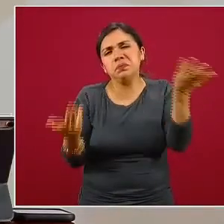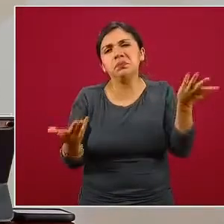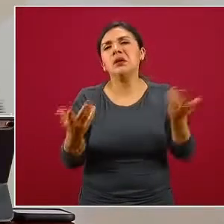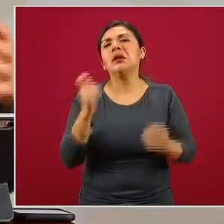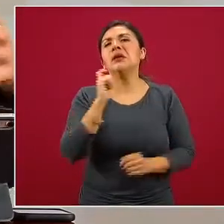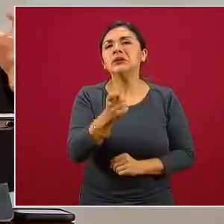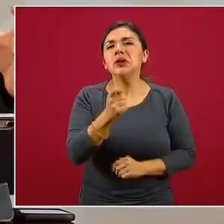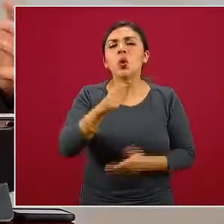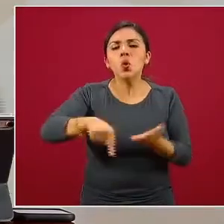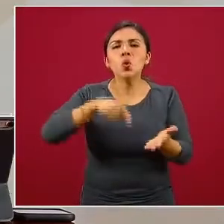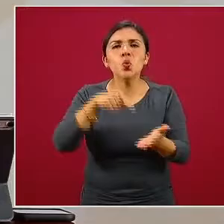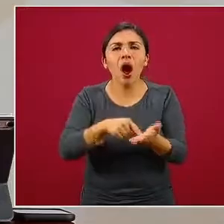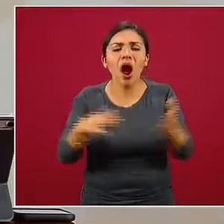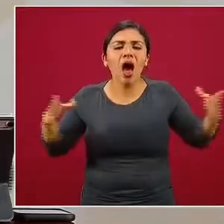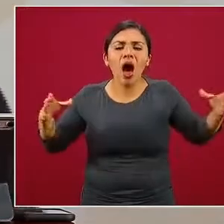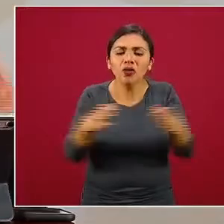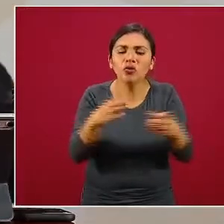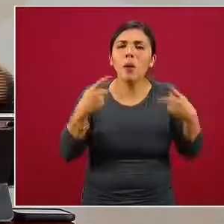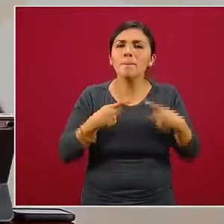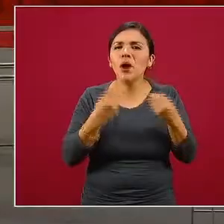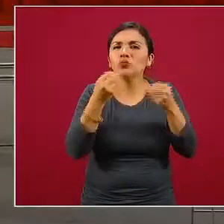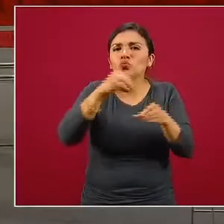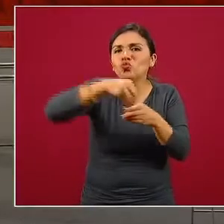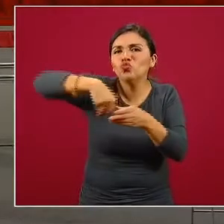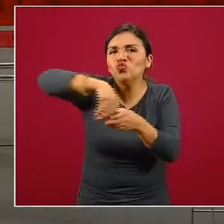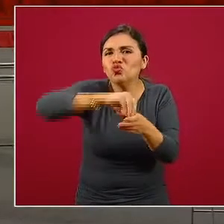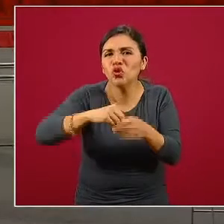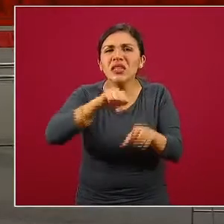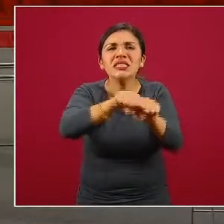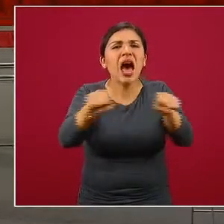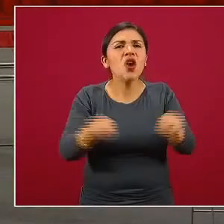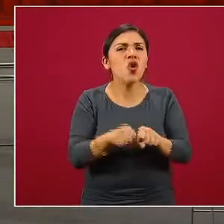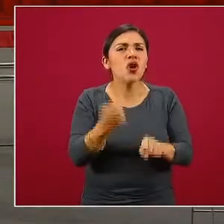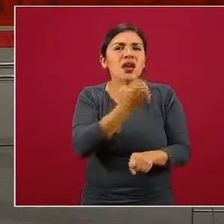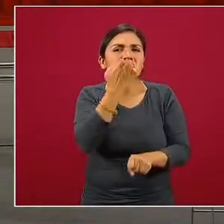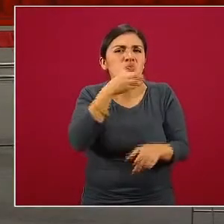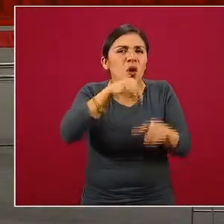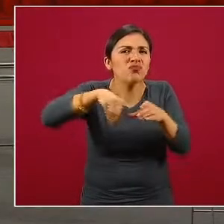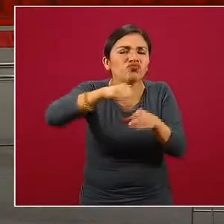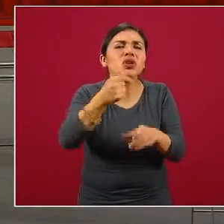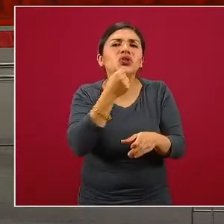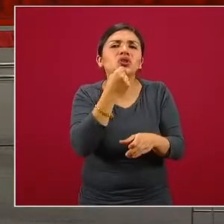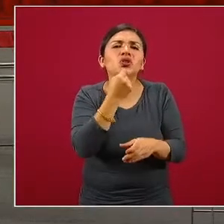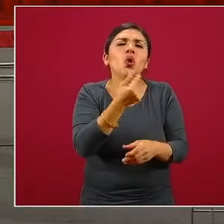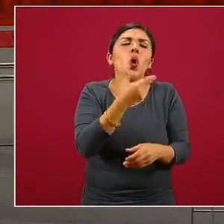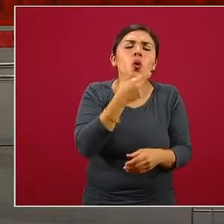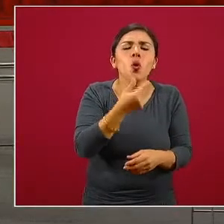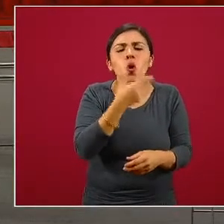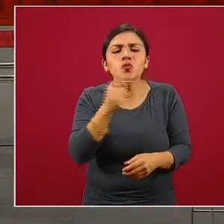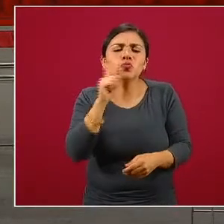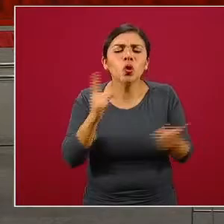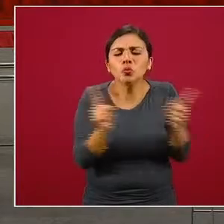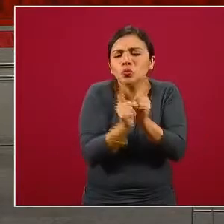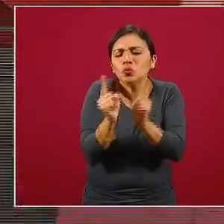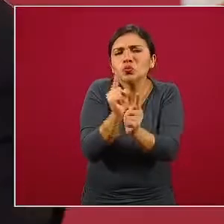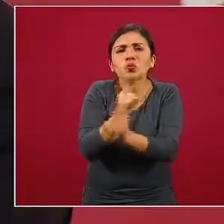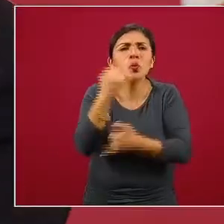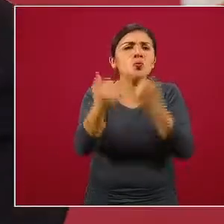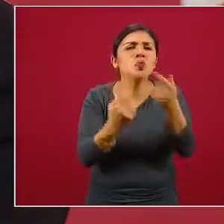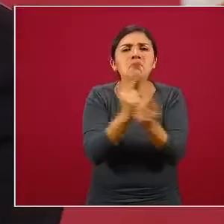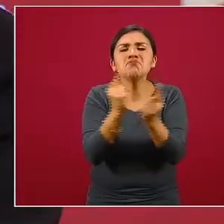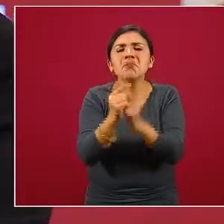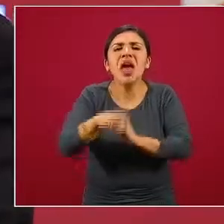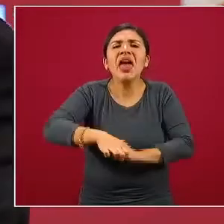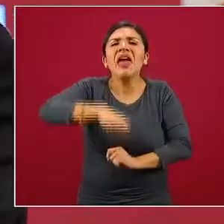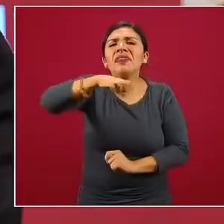Suelen ser espacios de confinamiento. En los salones de clases, las niñas y niños están muy pegados unos a otros. Por